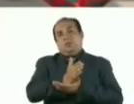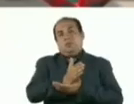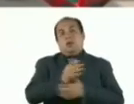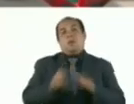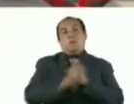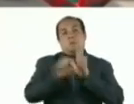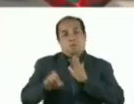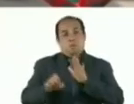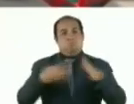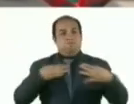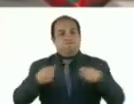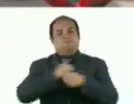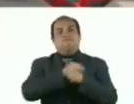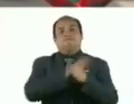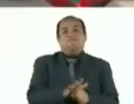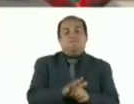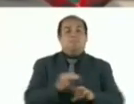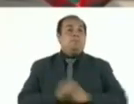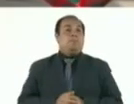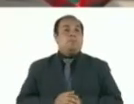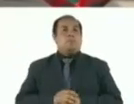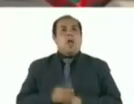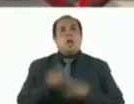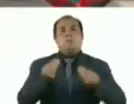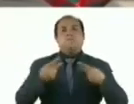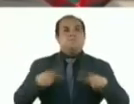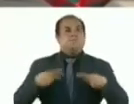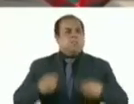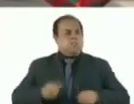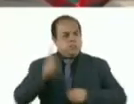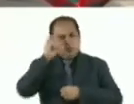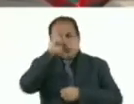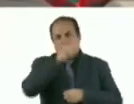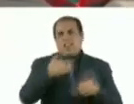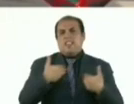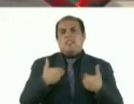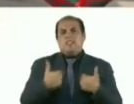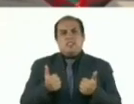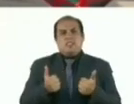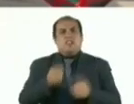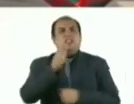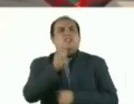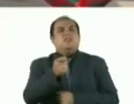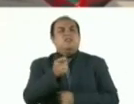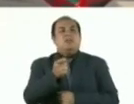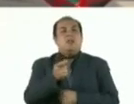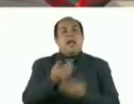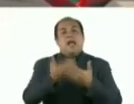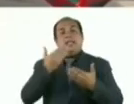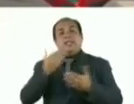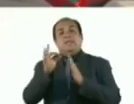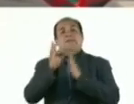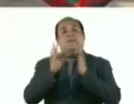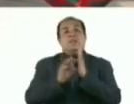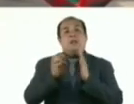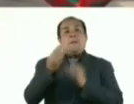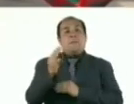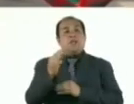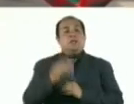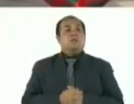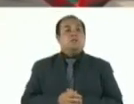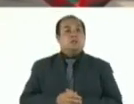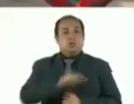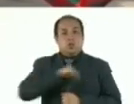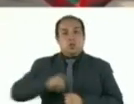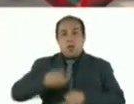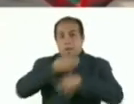las de la pandemia. Y seguramente para muchos fue difícil de entender a qué nos referimos en aquella fecha de mayo, cuando